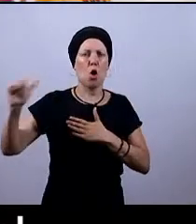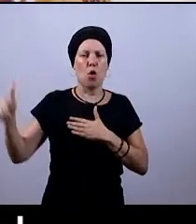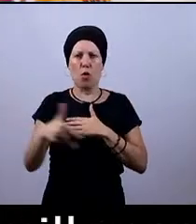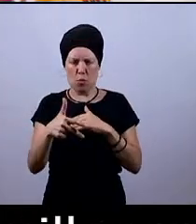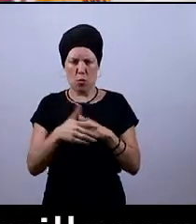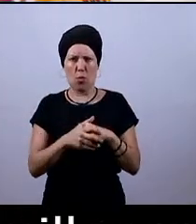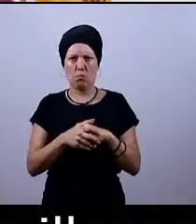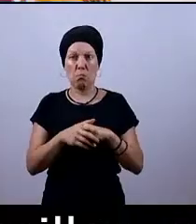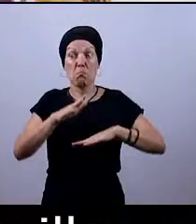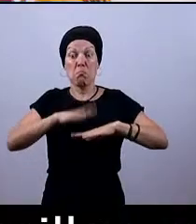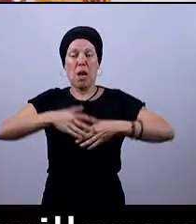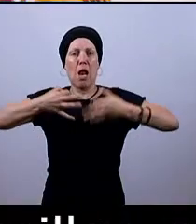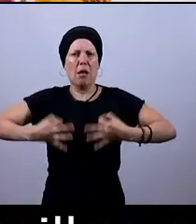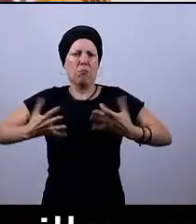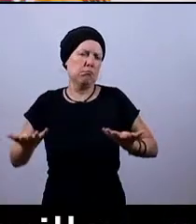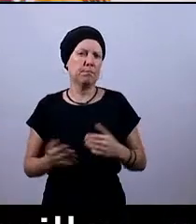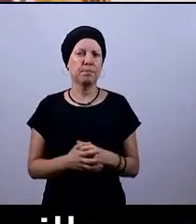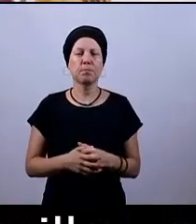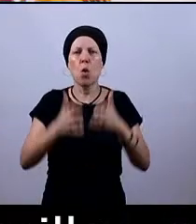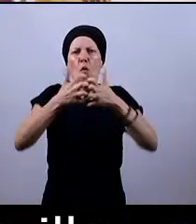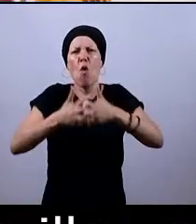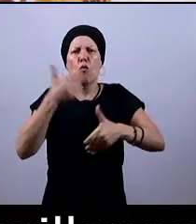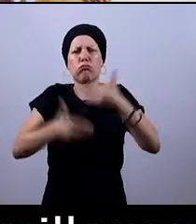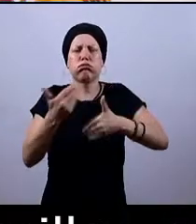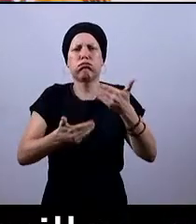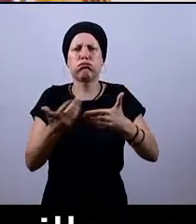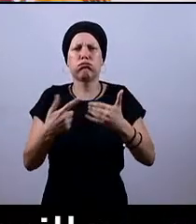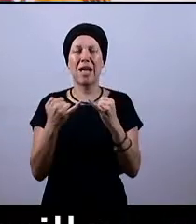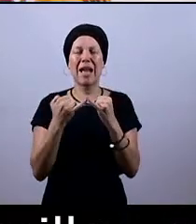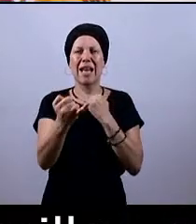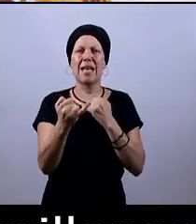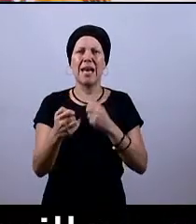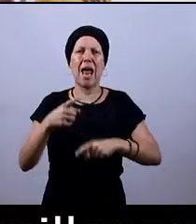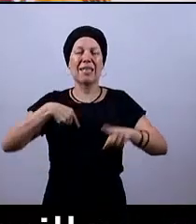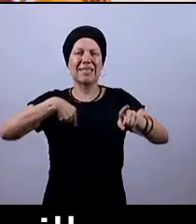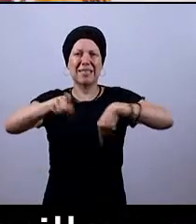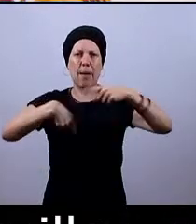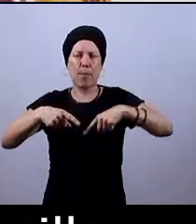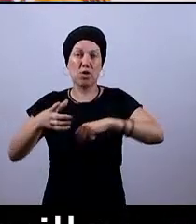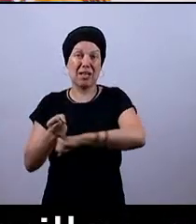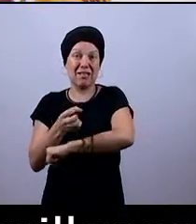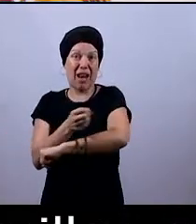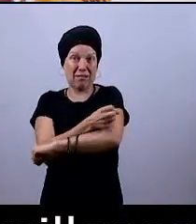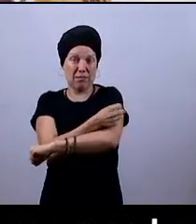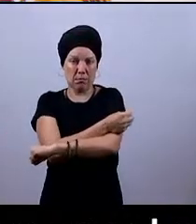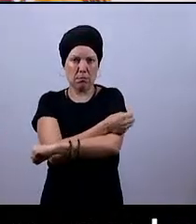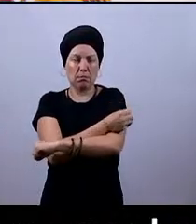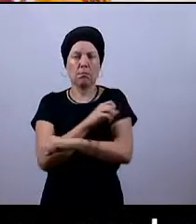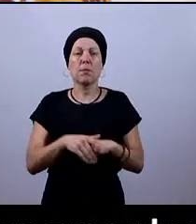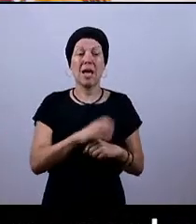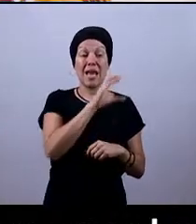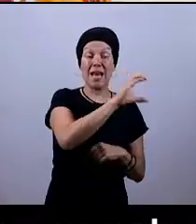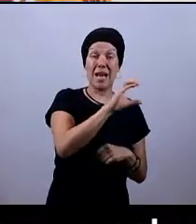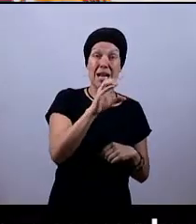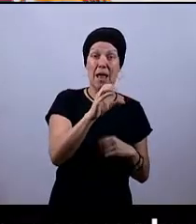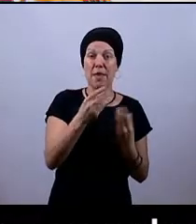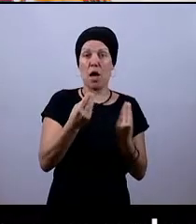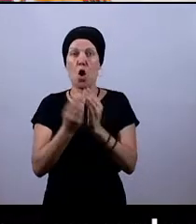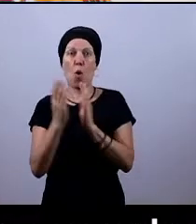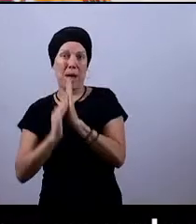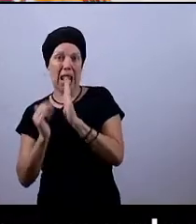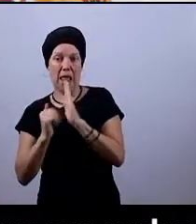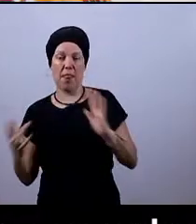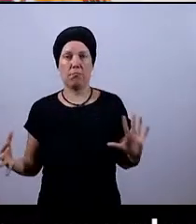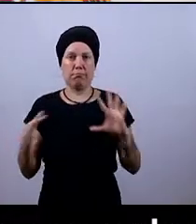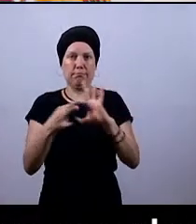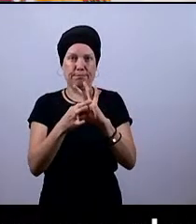euros para garantizar el funcionamiento de las líneas de transporte ferroviario que unen Cáceres con Valencia de